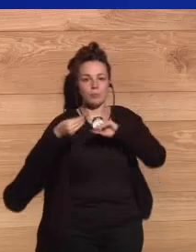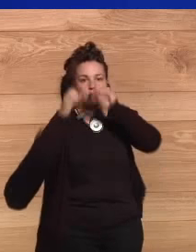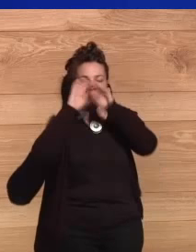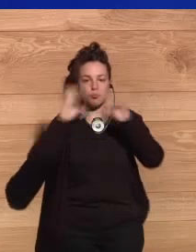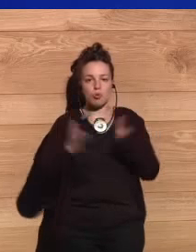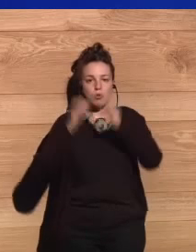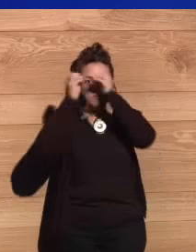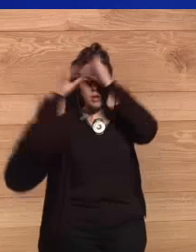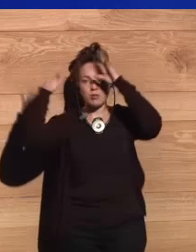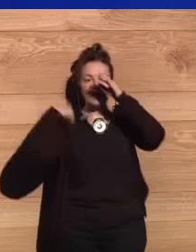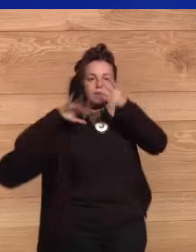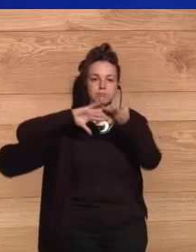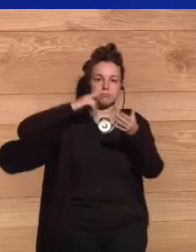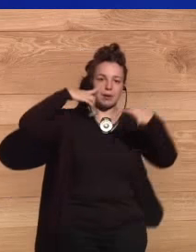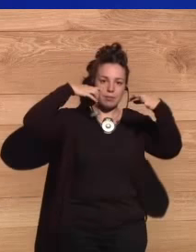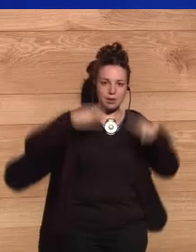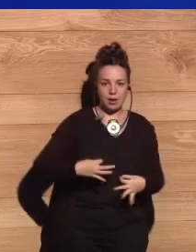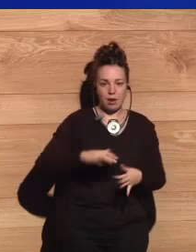al mundo real.